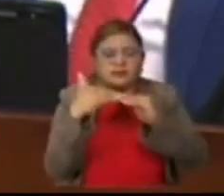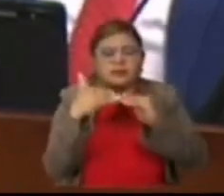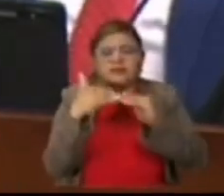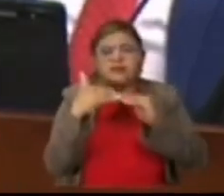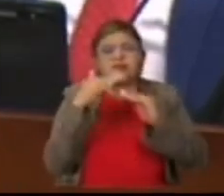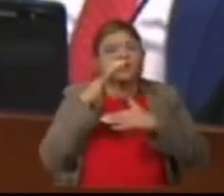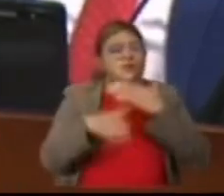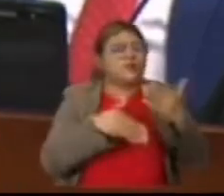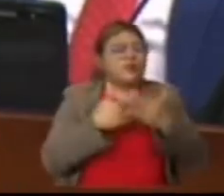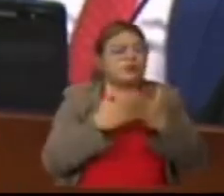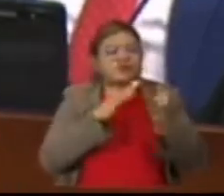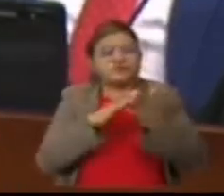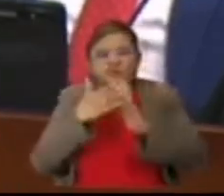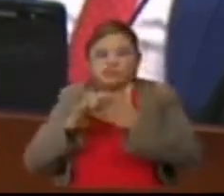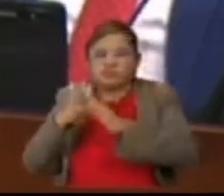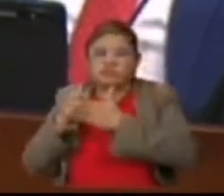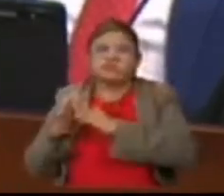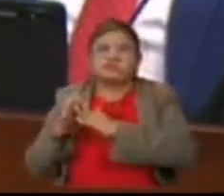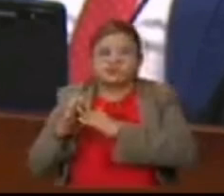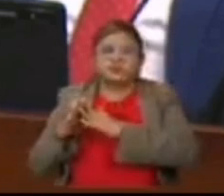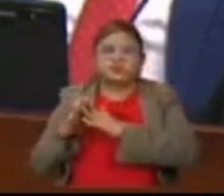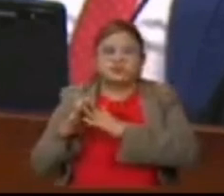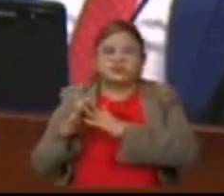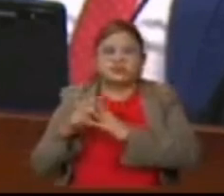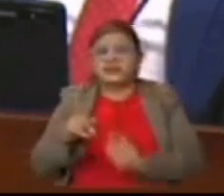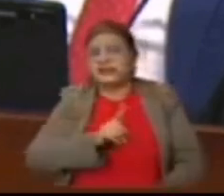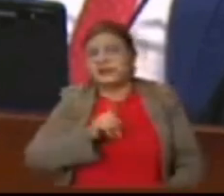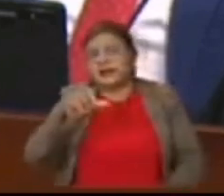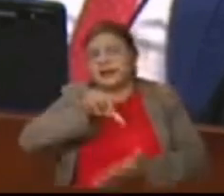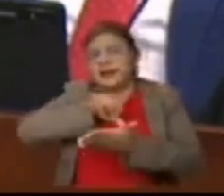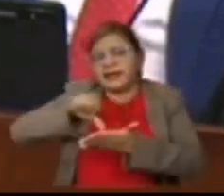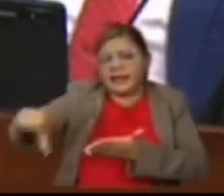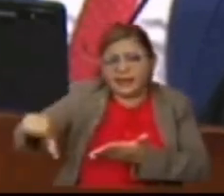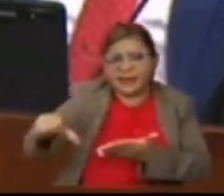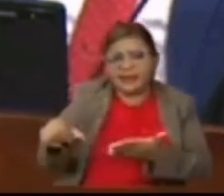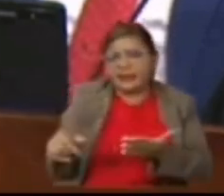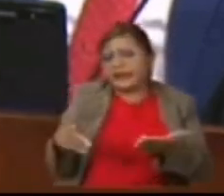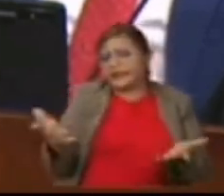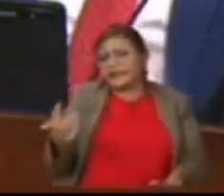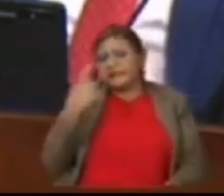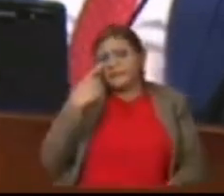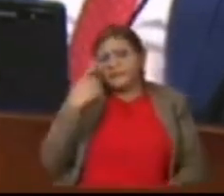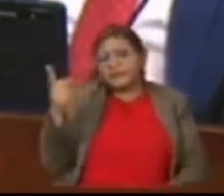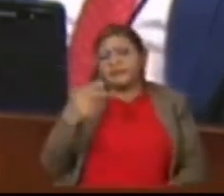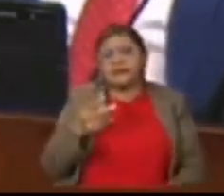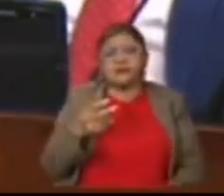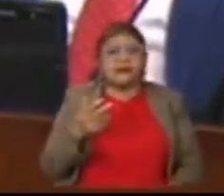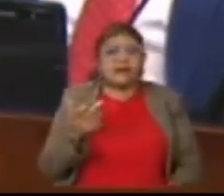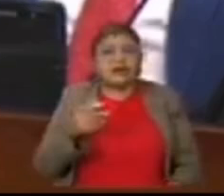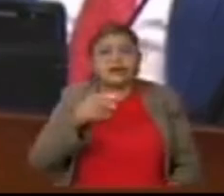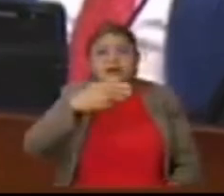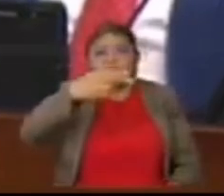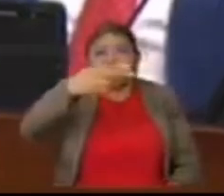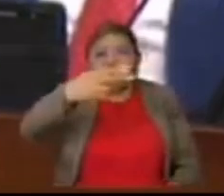las comunidades. No es posible que en Arraiján tengamos comunidades como Veracruz, que tiene libre acceso, perdón, como